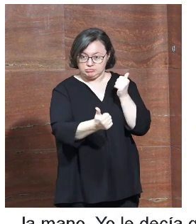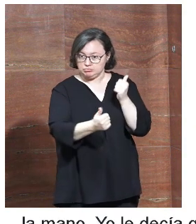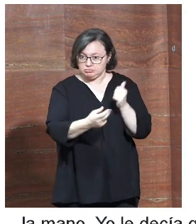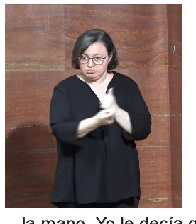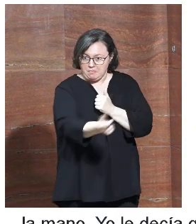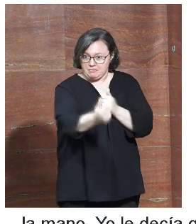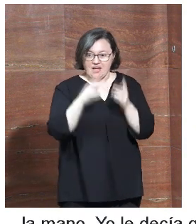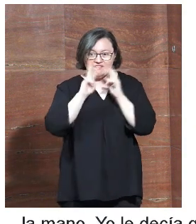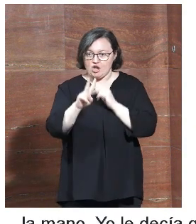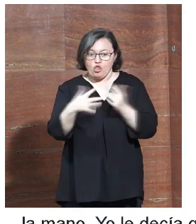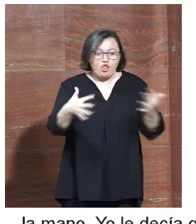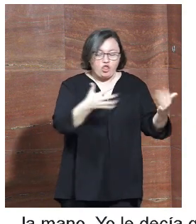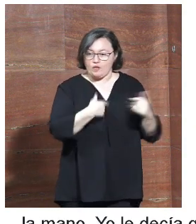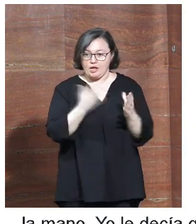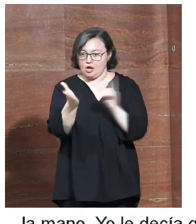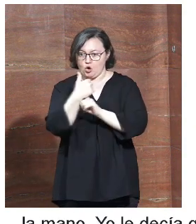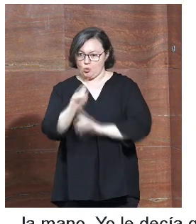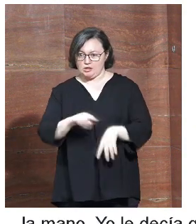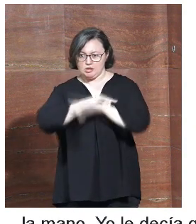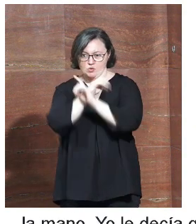podía perderla de vista.